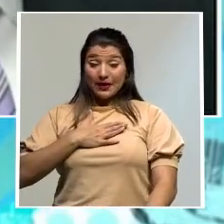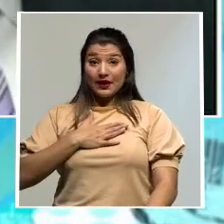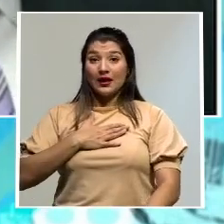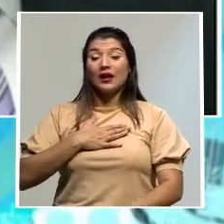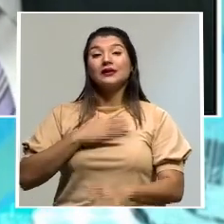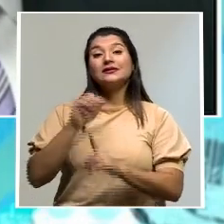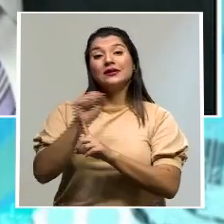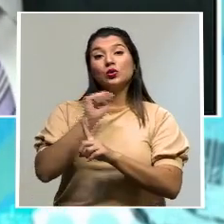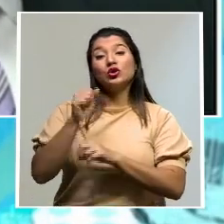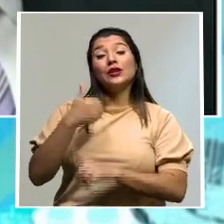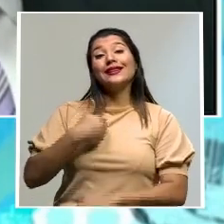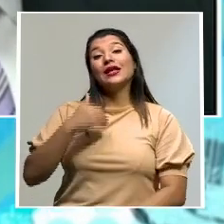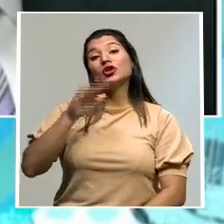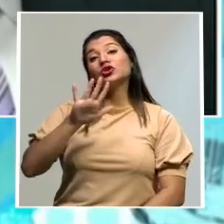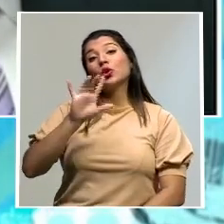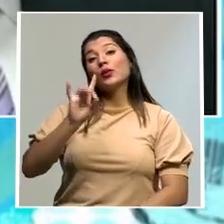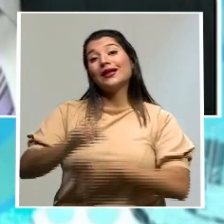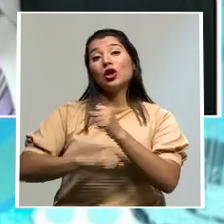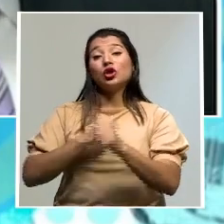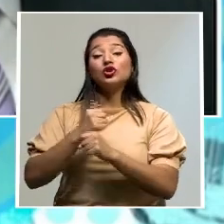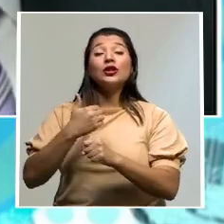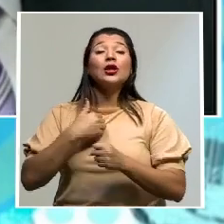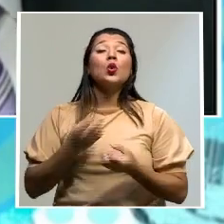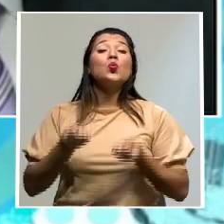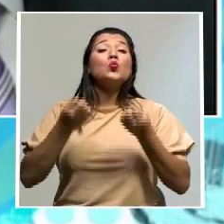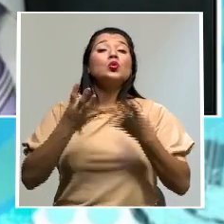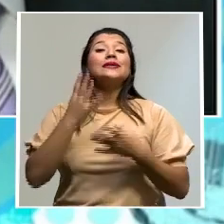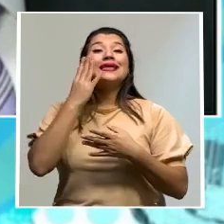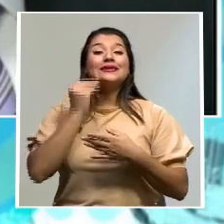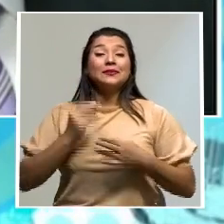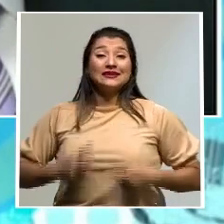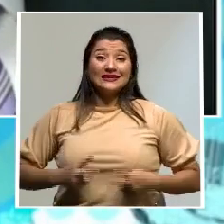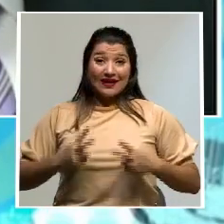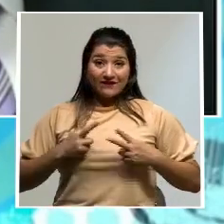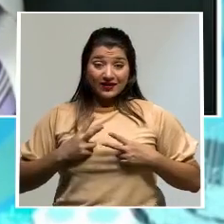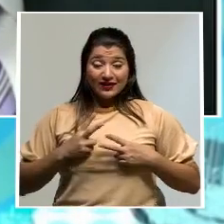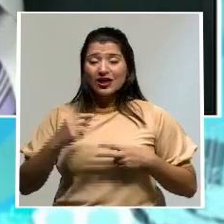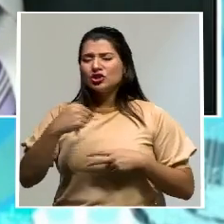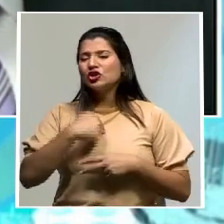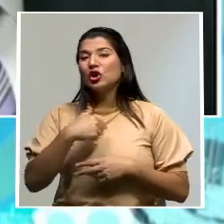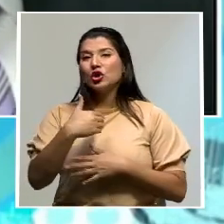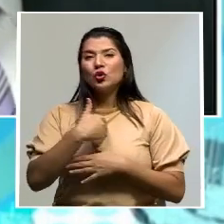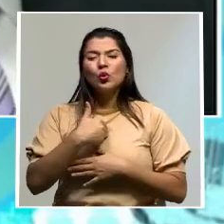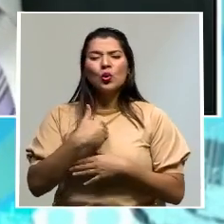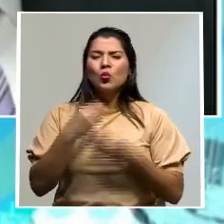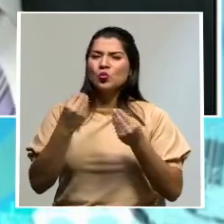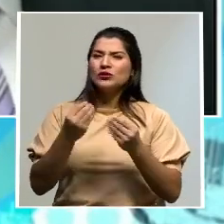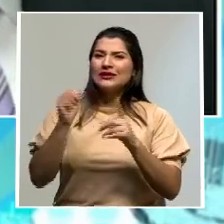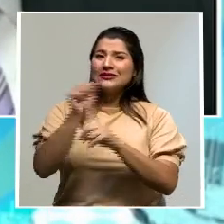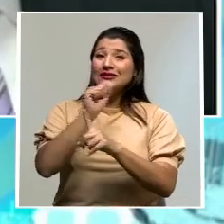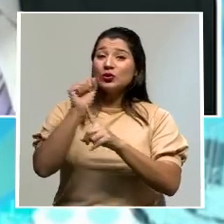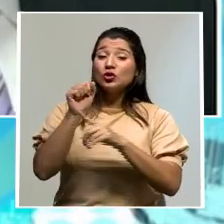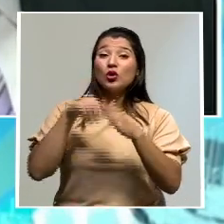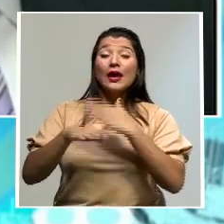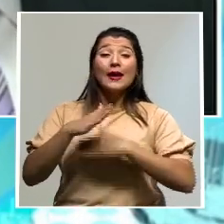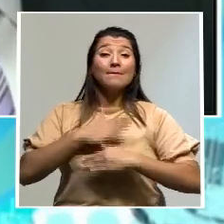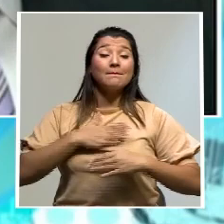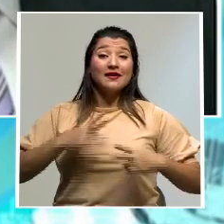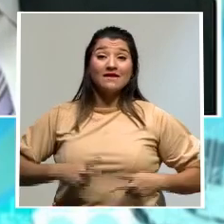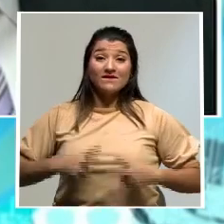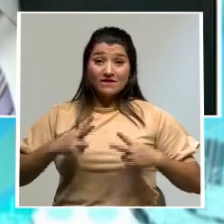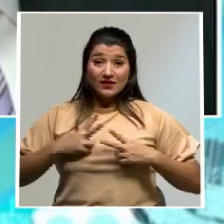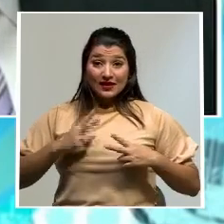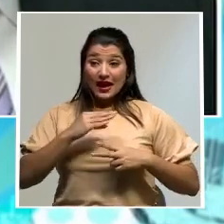tengo 58 años, tengo una gran experiencia de vida, he pasado por muchas situaciones en mi vida que me hacen